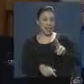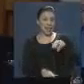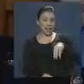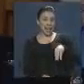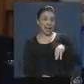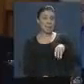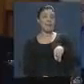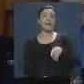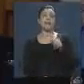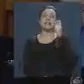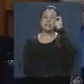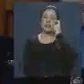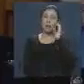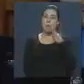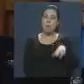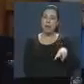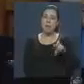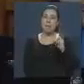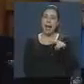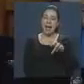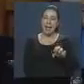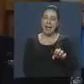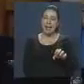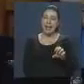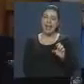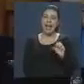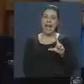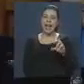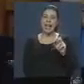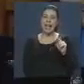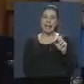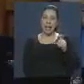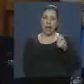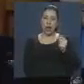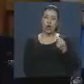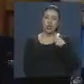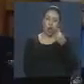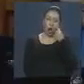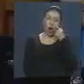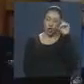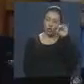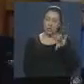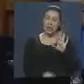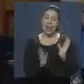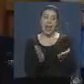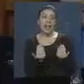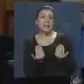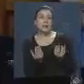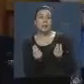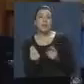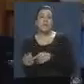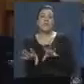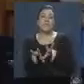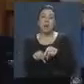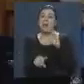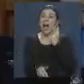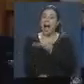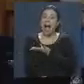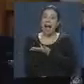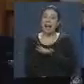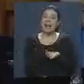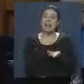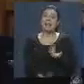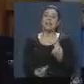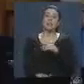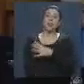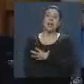comunas de San Bernardo, Buin, Paine y Calera de Tango. Y conozco de cerca la esperanza que miles de familias tienen en que sus